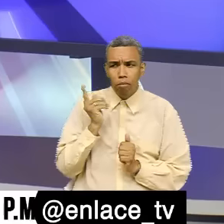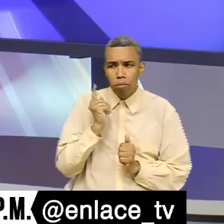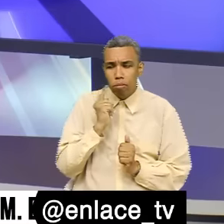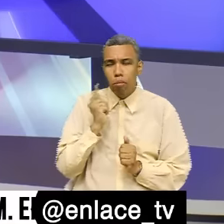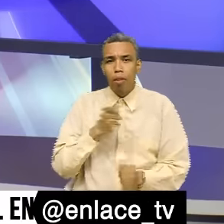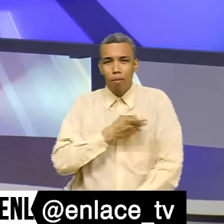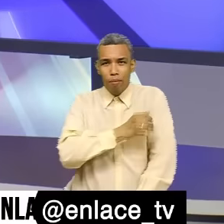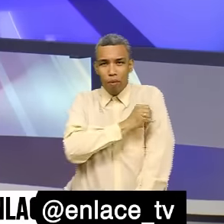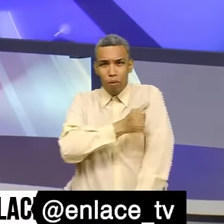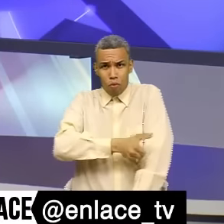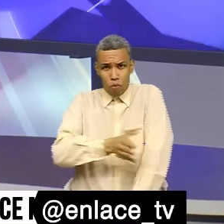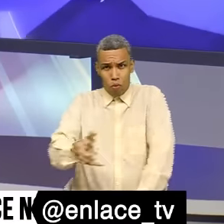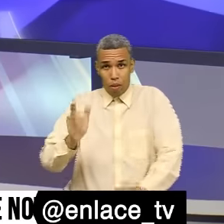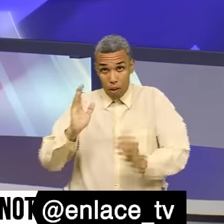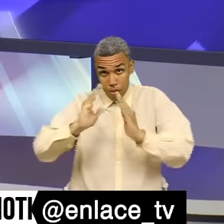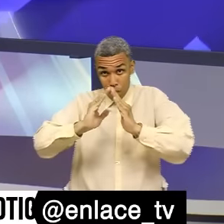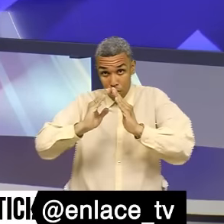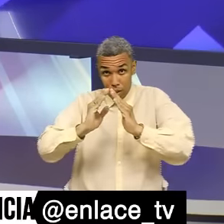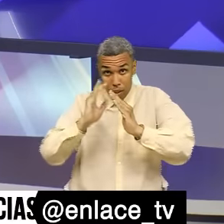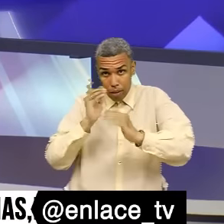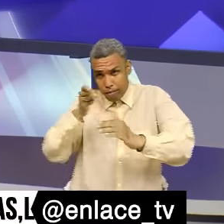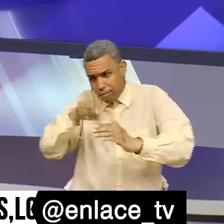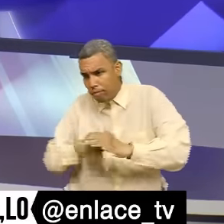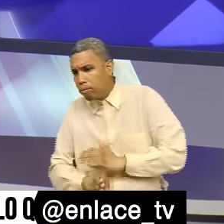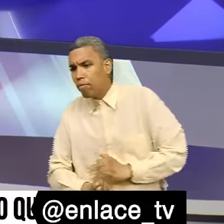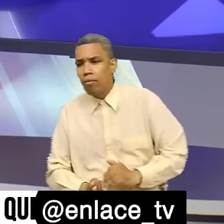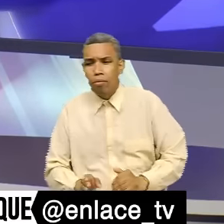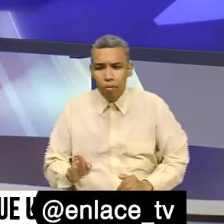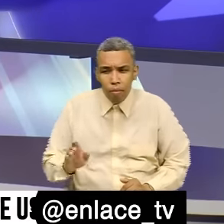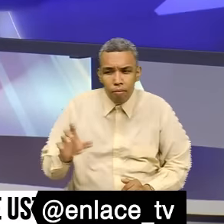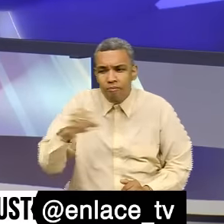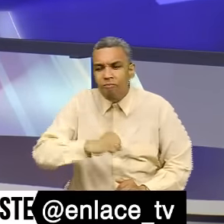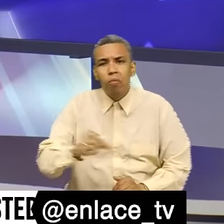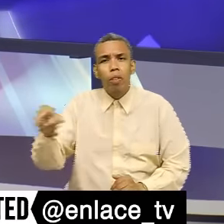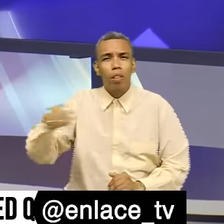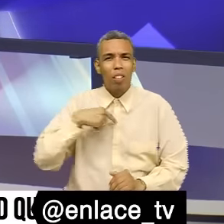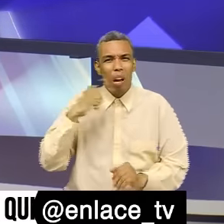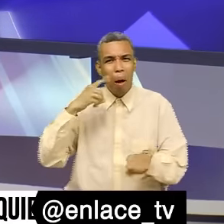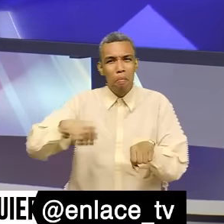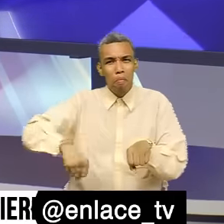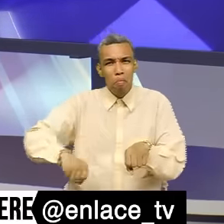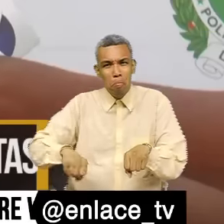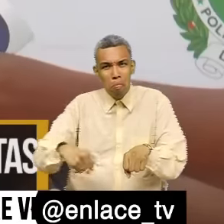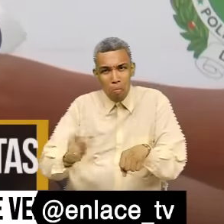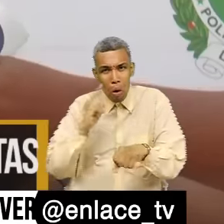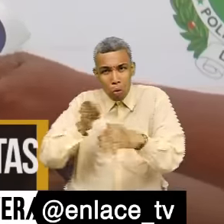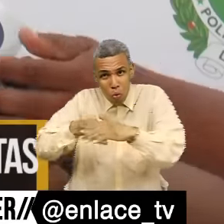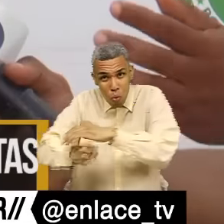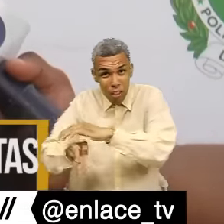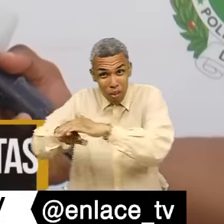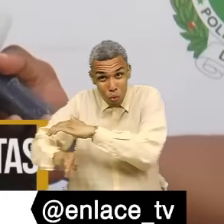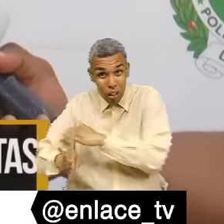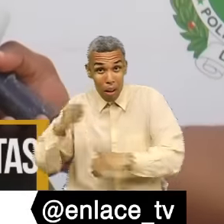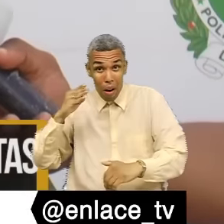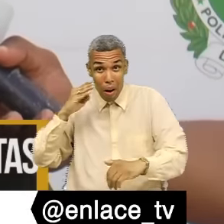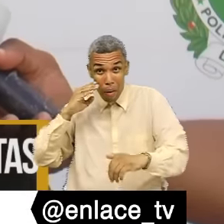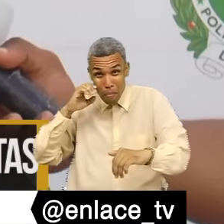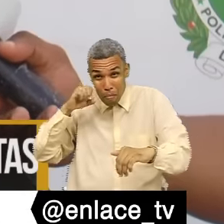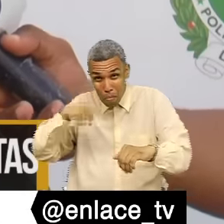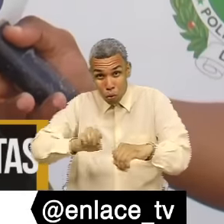en donde escondían partes de motocicletas hurtadas. Una persona fue capturada. Gracias a la confianza